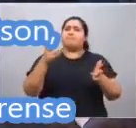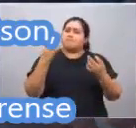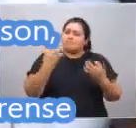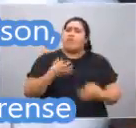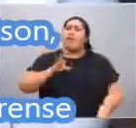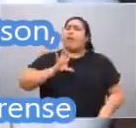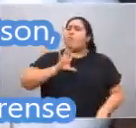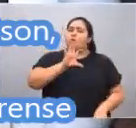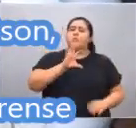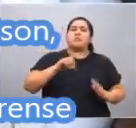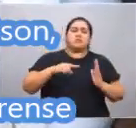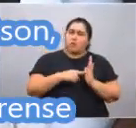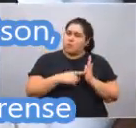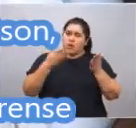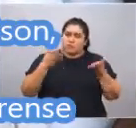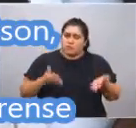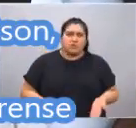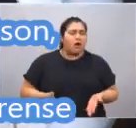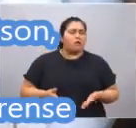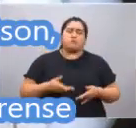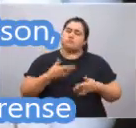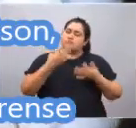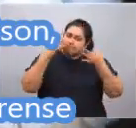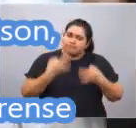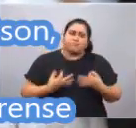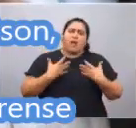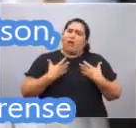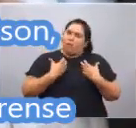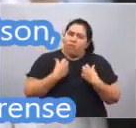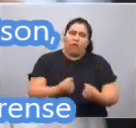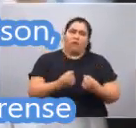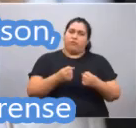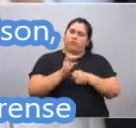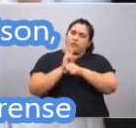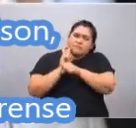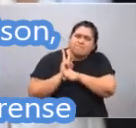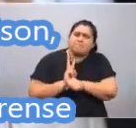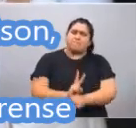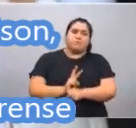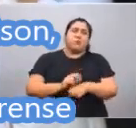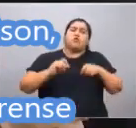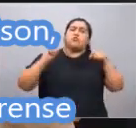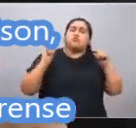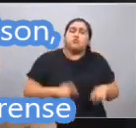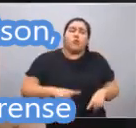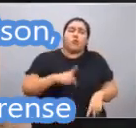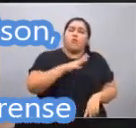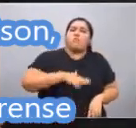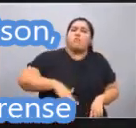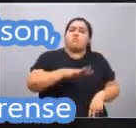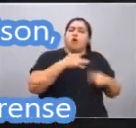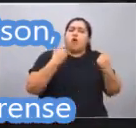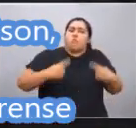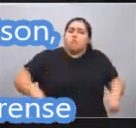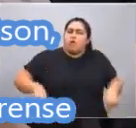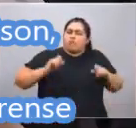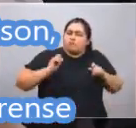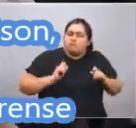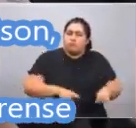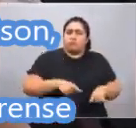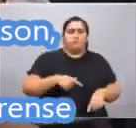provincia de Buenos Aires va a defender con el cuerpo lo que es del pueblo de la provincia de Buenos Aires.